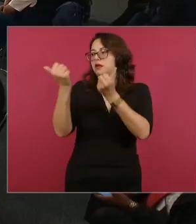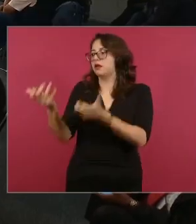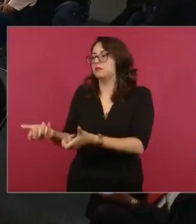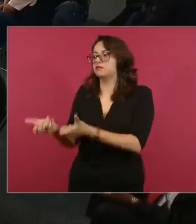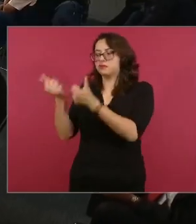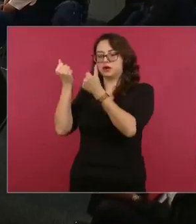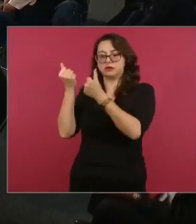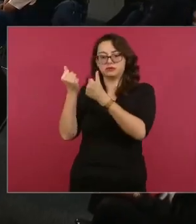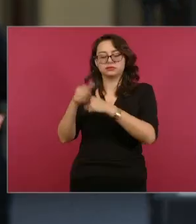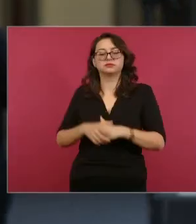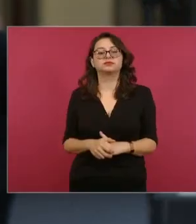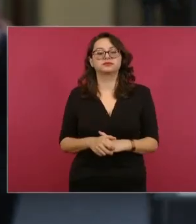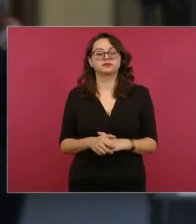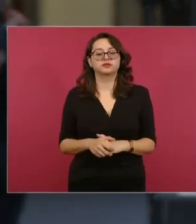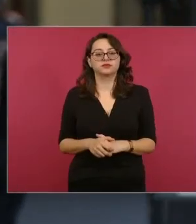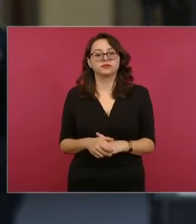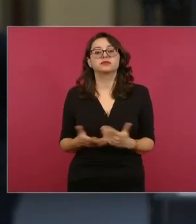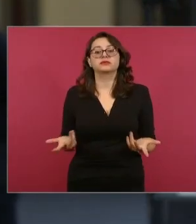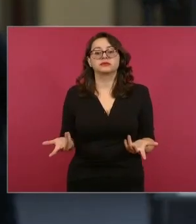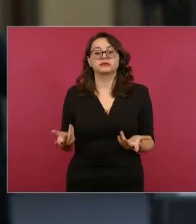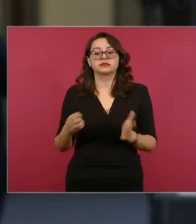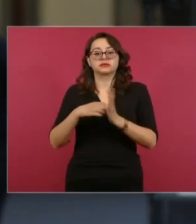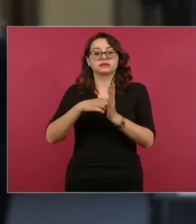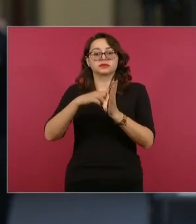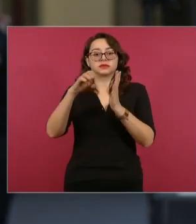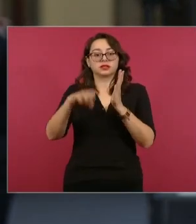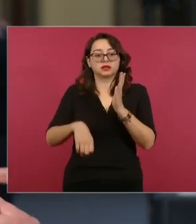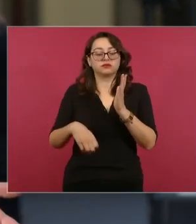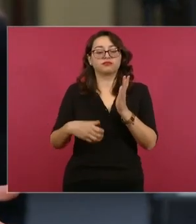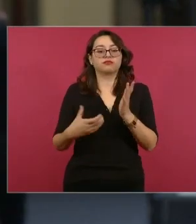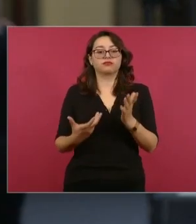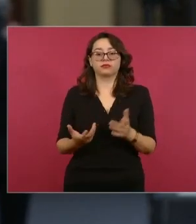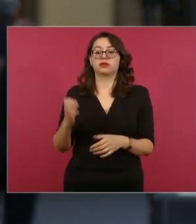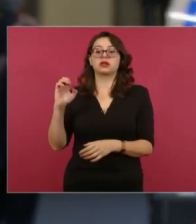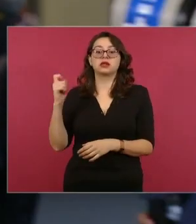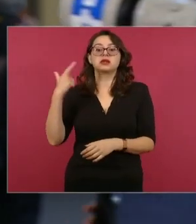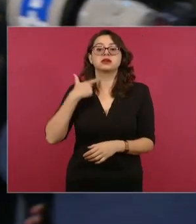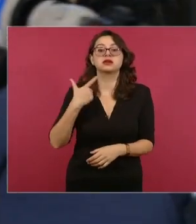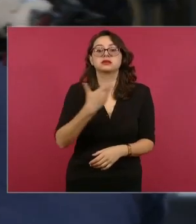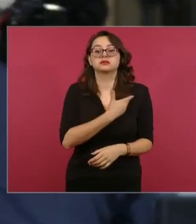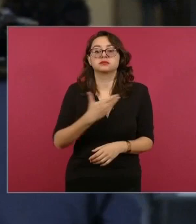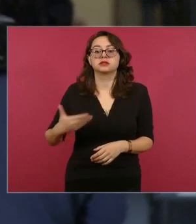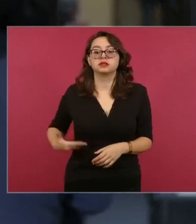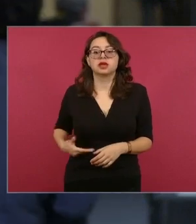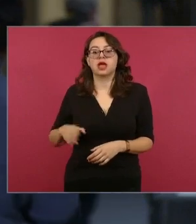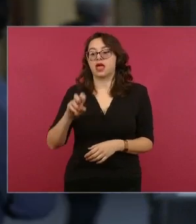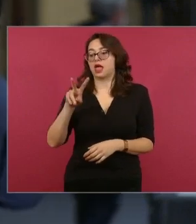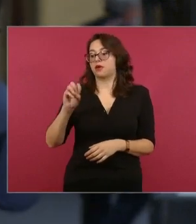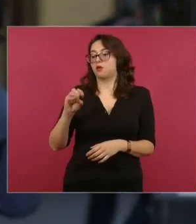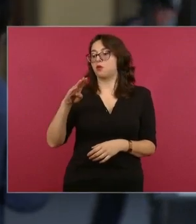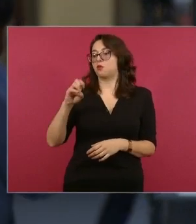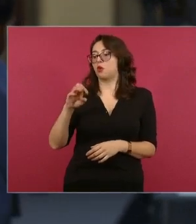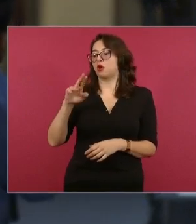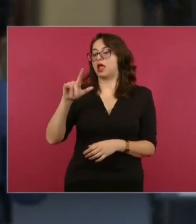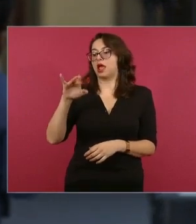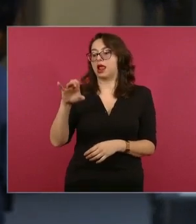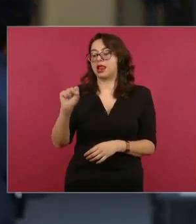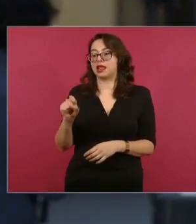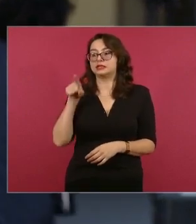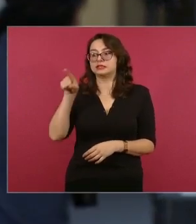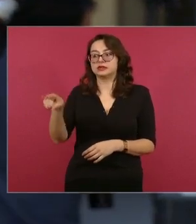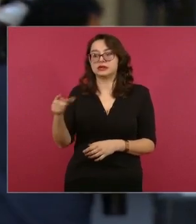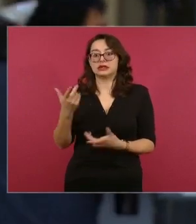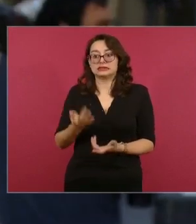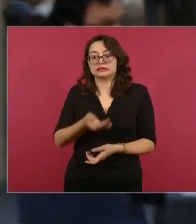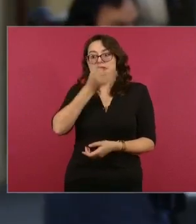compañeras. Tal vale el ejemplo del expresidente Evo Morales, quien estaba amenazada su vida y